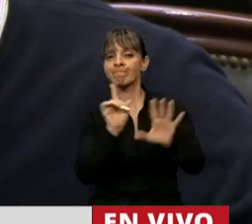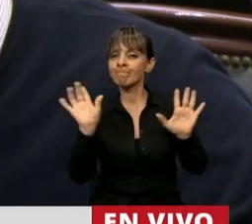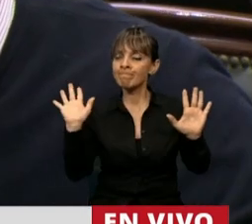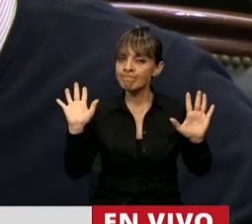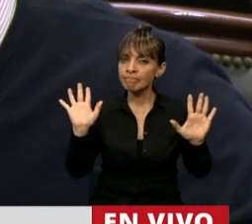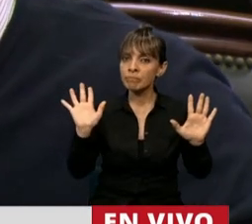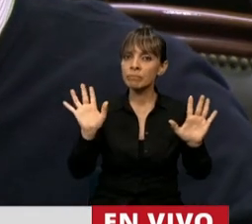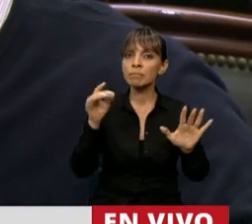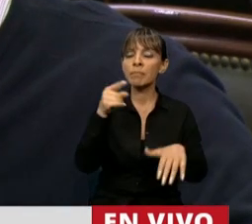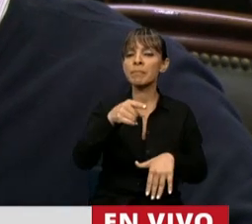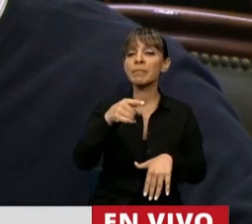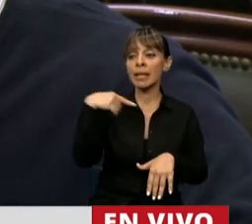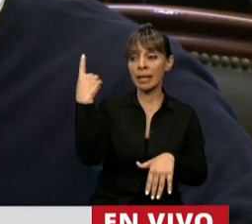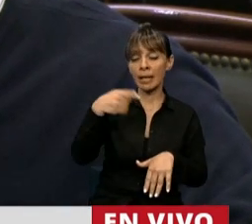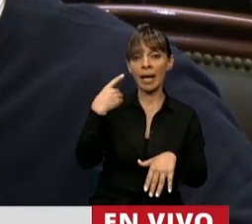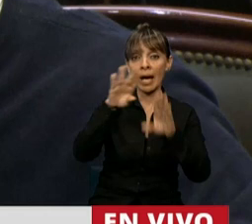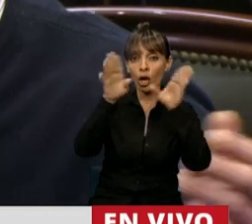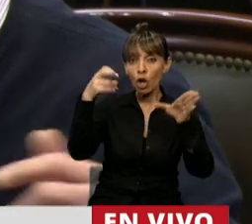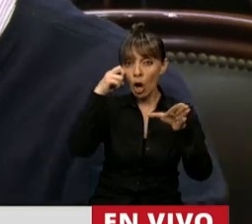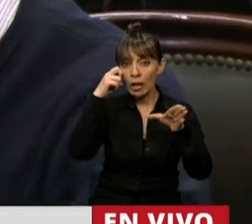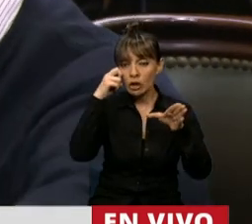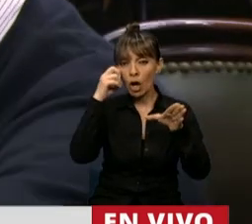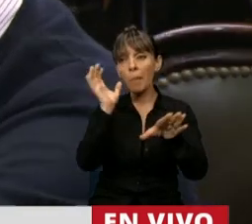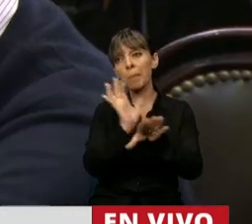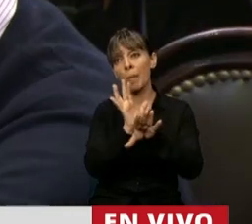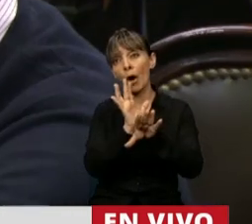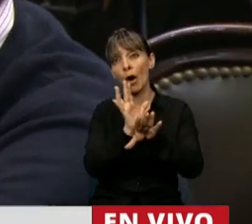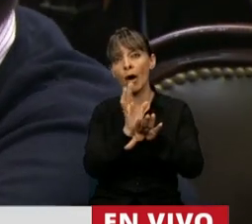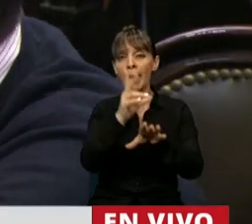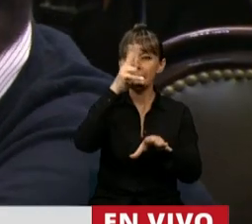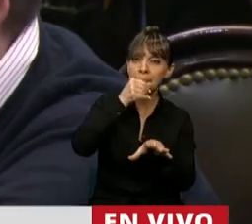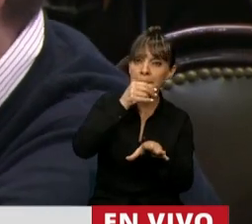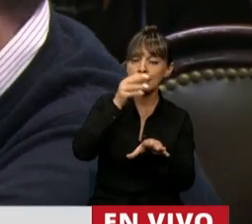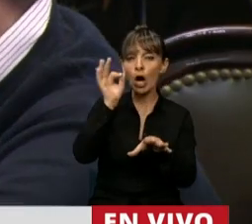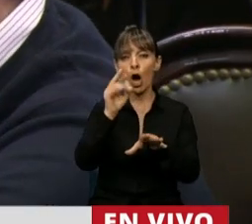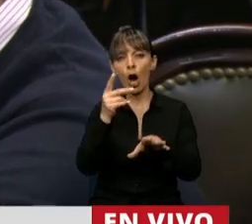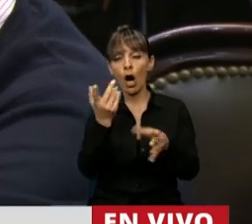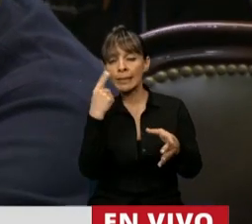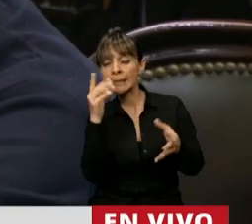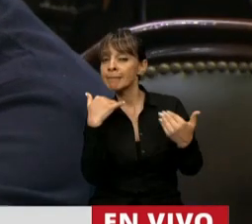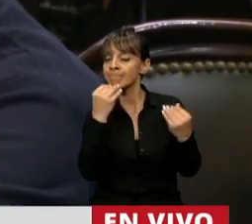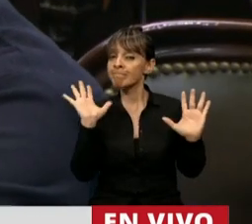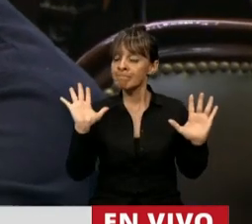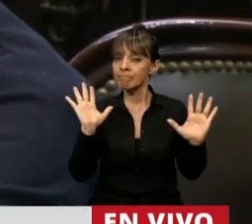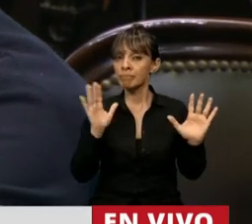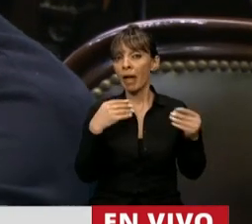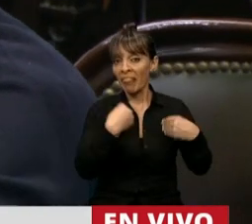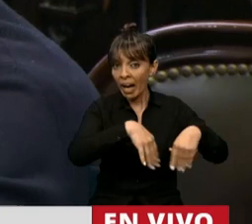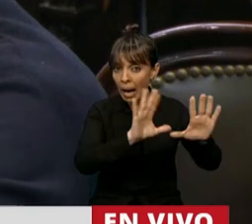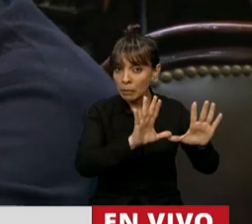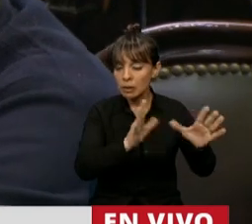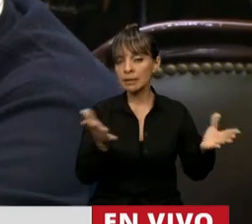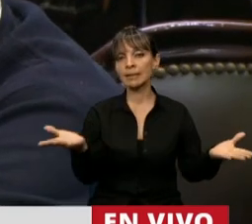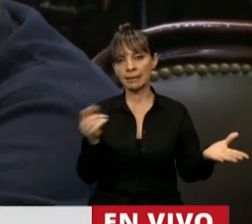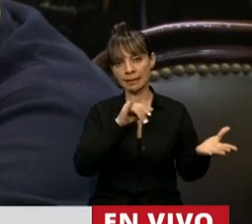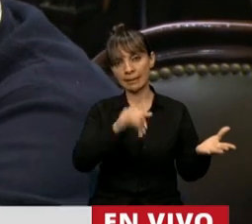acción o omisión de este Parlamento, lo permitimos. Y en ese aspecto, me parece que el